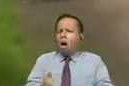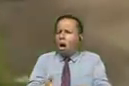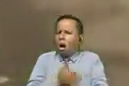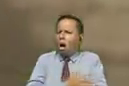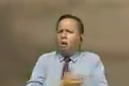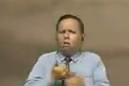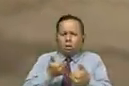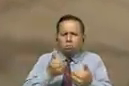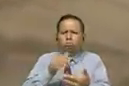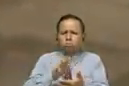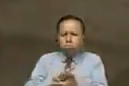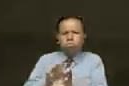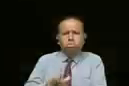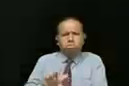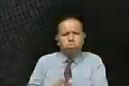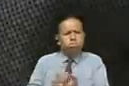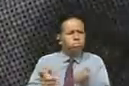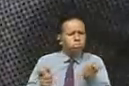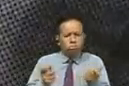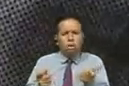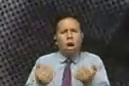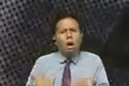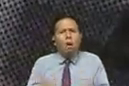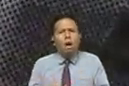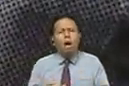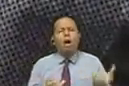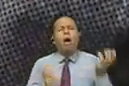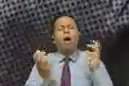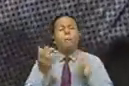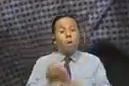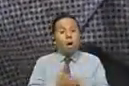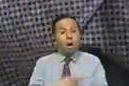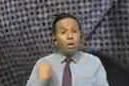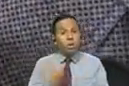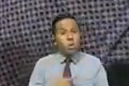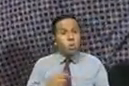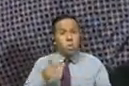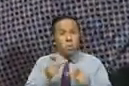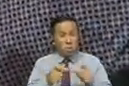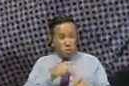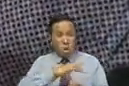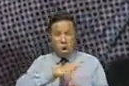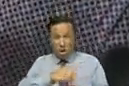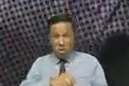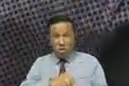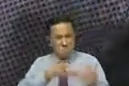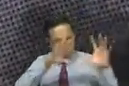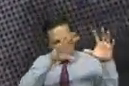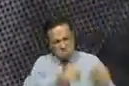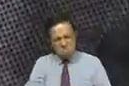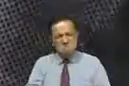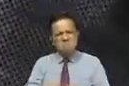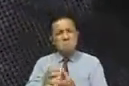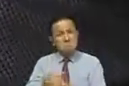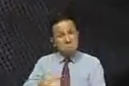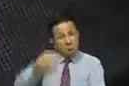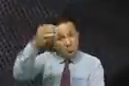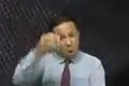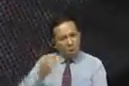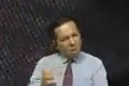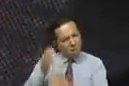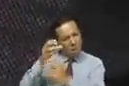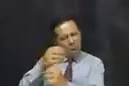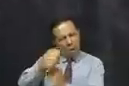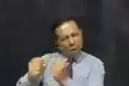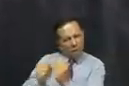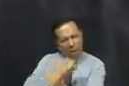ya habían puesto orden. Ahí cogimos a un ladrón, ahí castigamos, ahí amarrando ese puesto y castigamos. Todo barrio, gente que salieron,